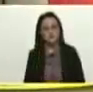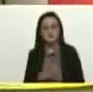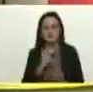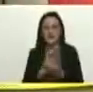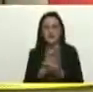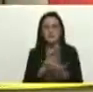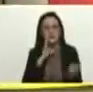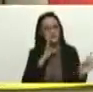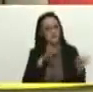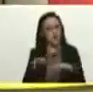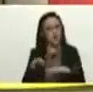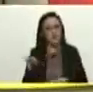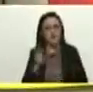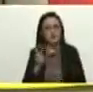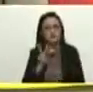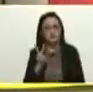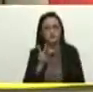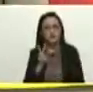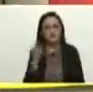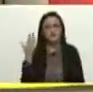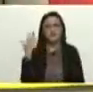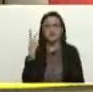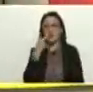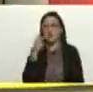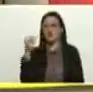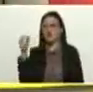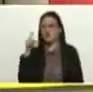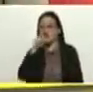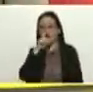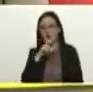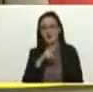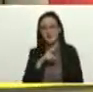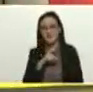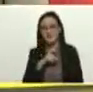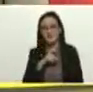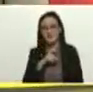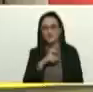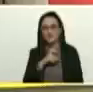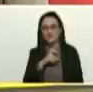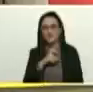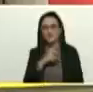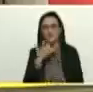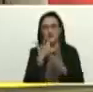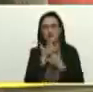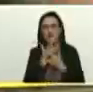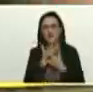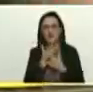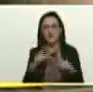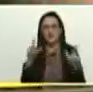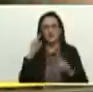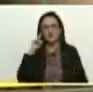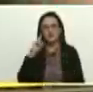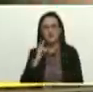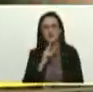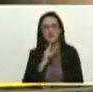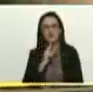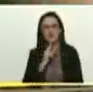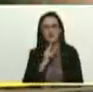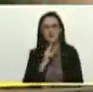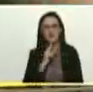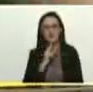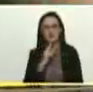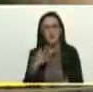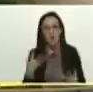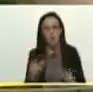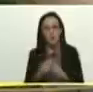siempre, desde hace 200 años, que nuestro libertador Simón Bolívar,